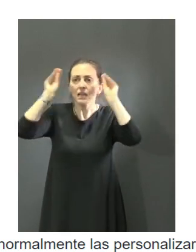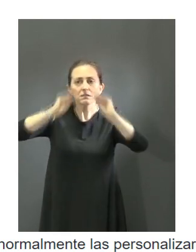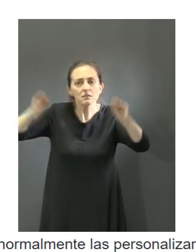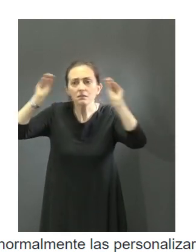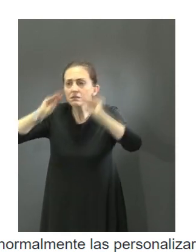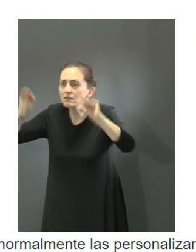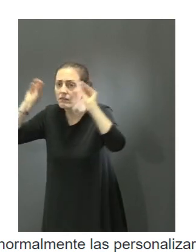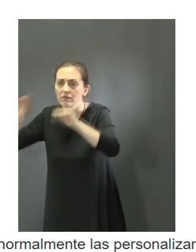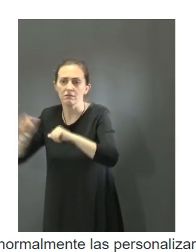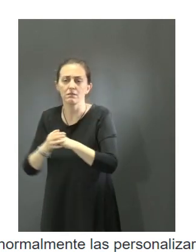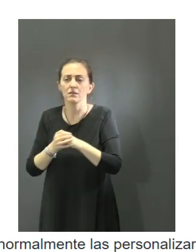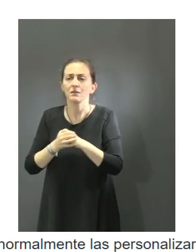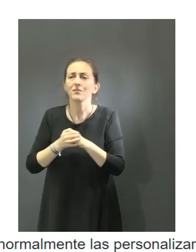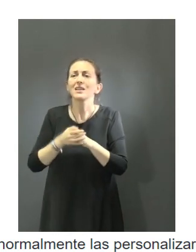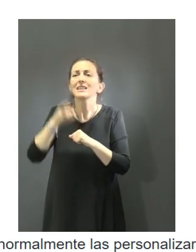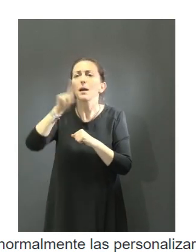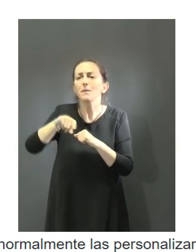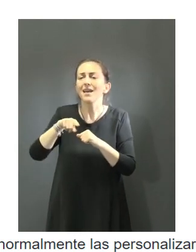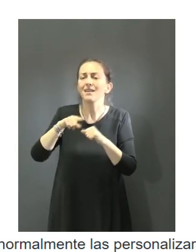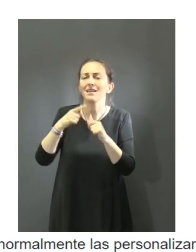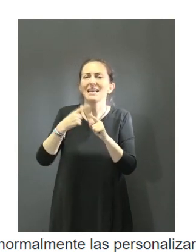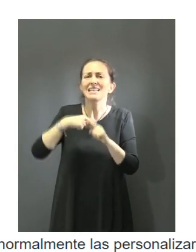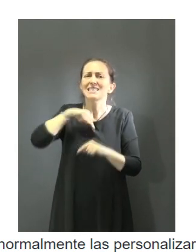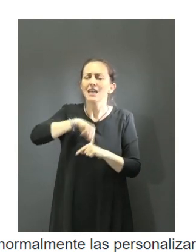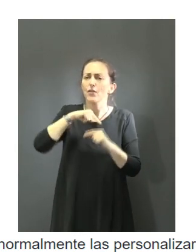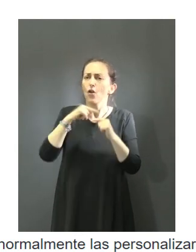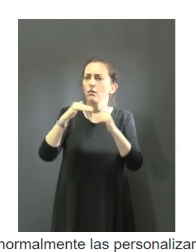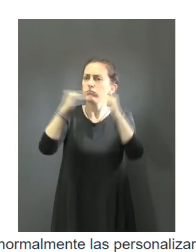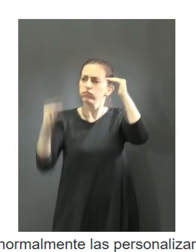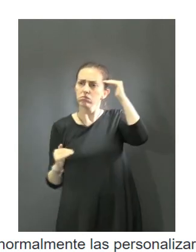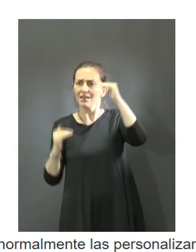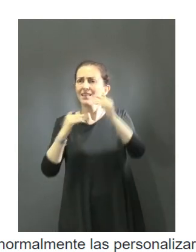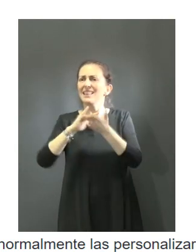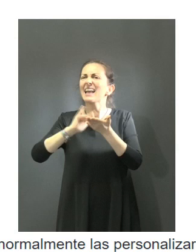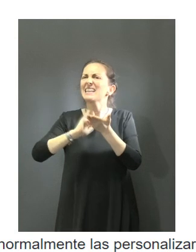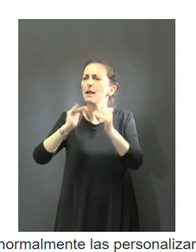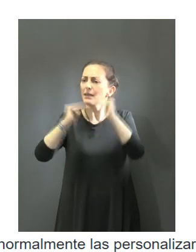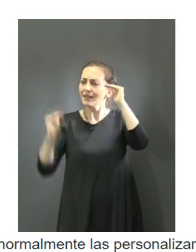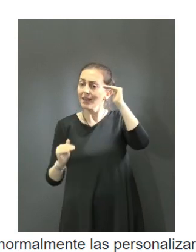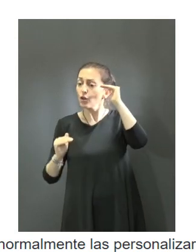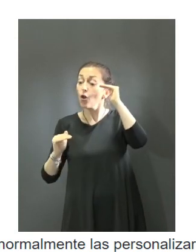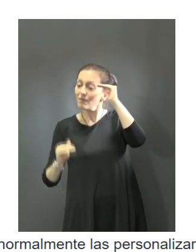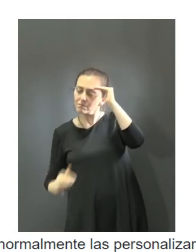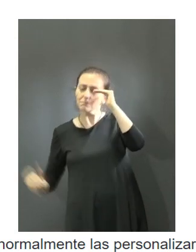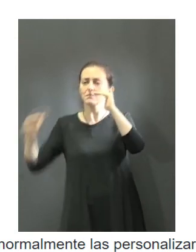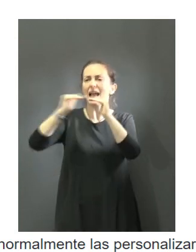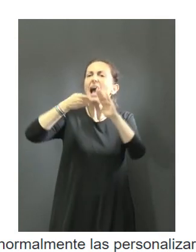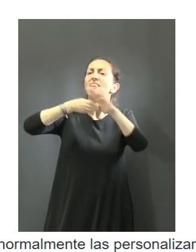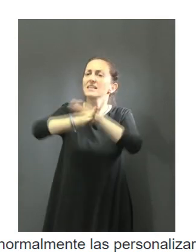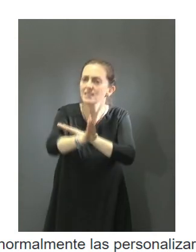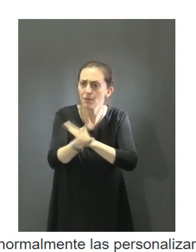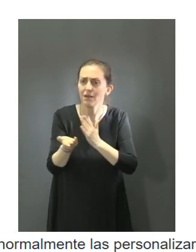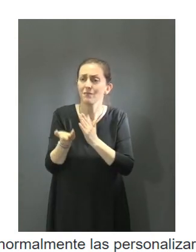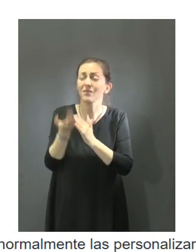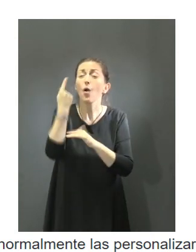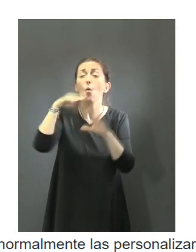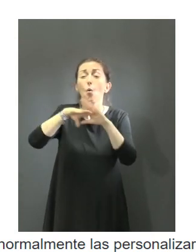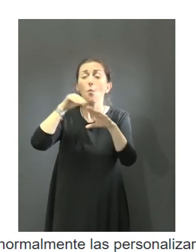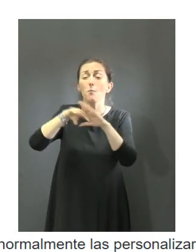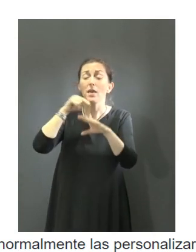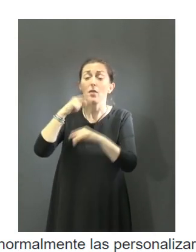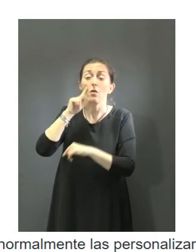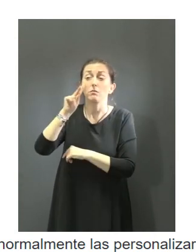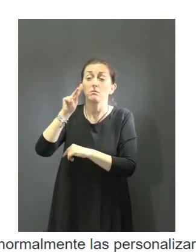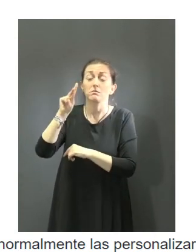estrategias. La parte de combatir esa brecha digital, hacer la tecnología accesible. Uno de los vídeos que tenemos